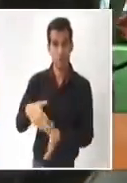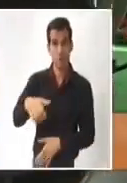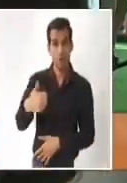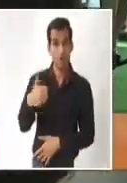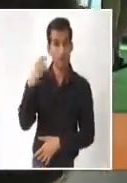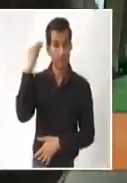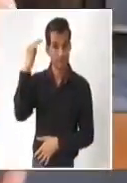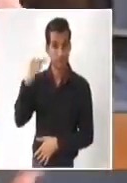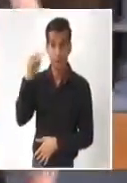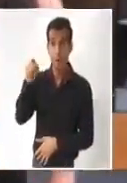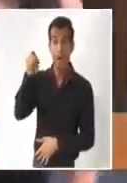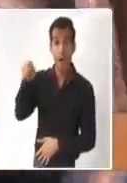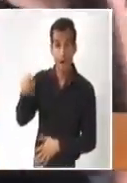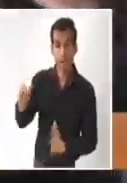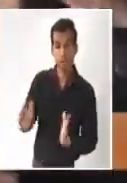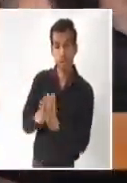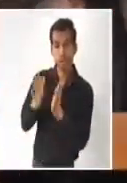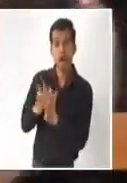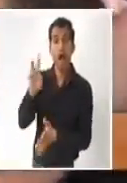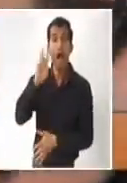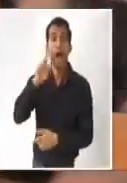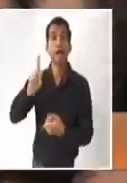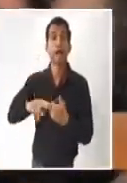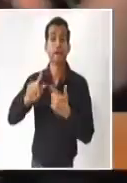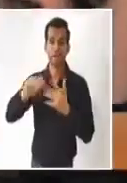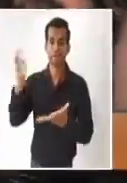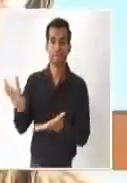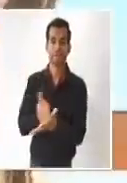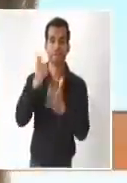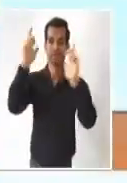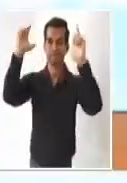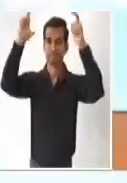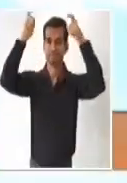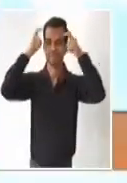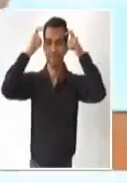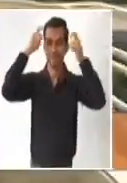marzo, y luchar por la corona de Mexicana Universal Sinaloa.